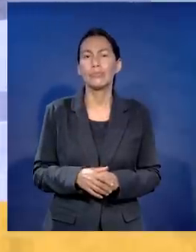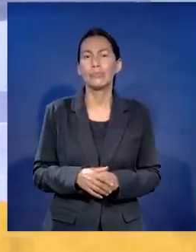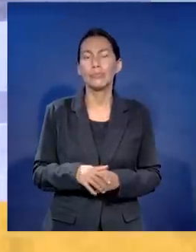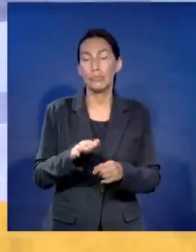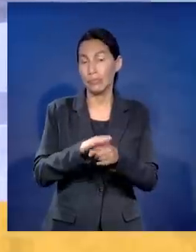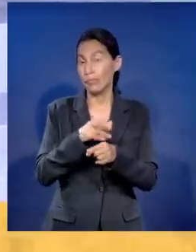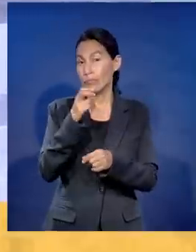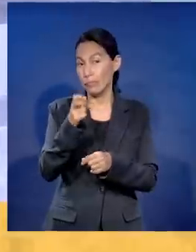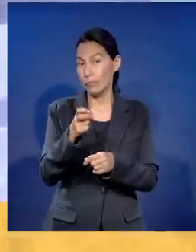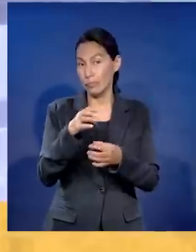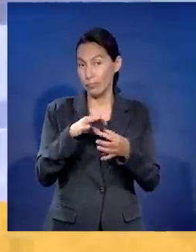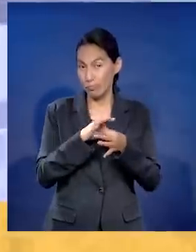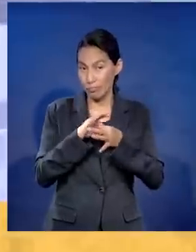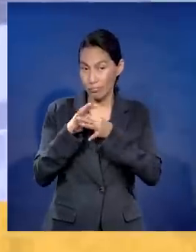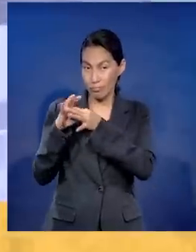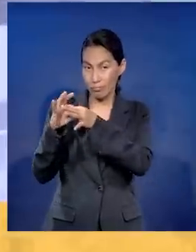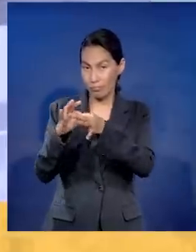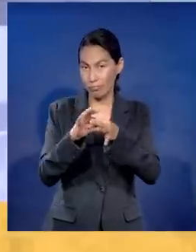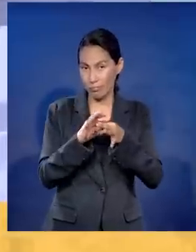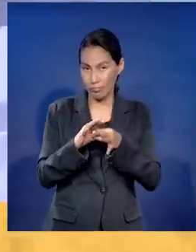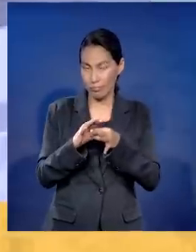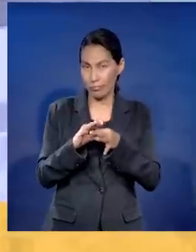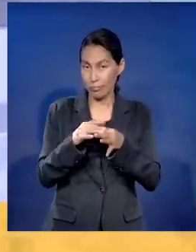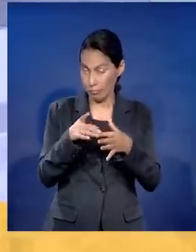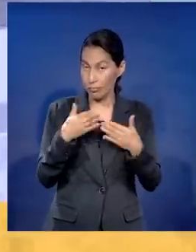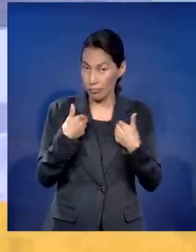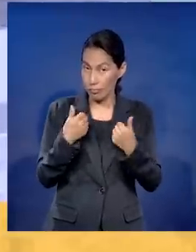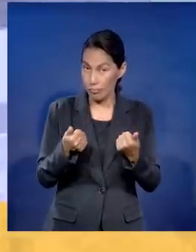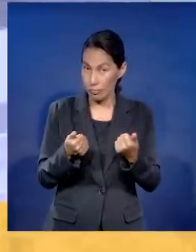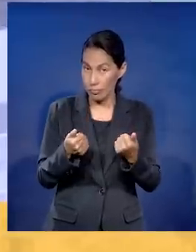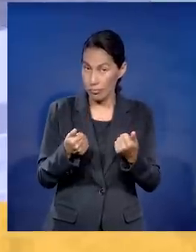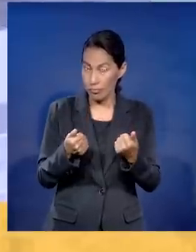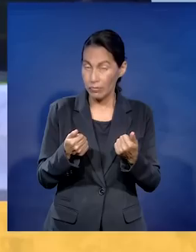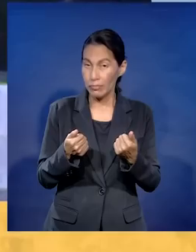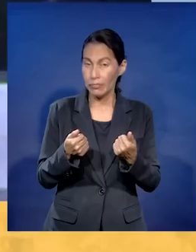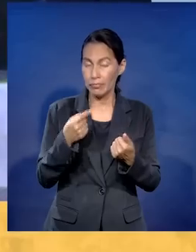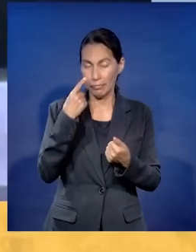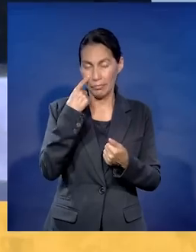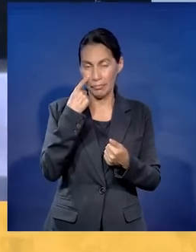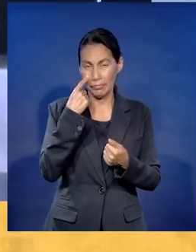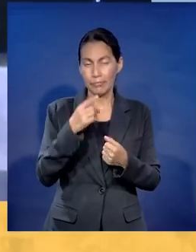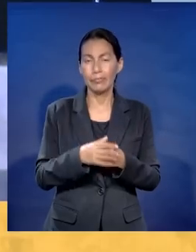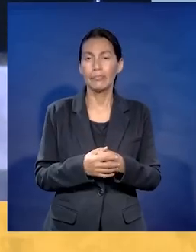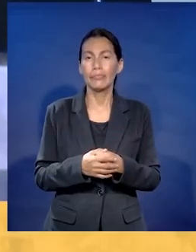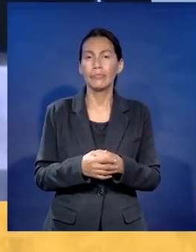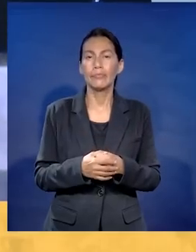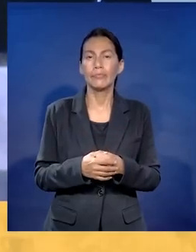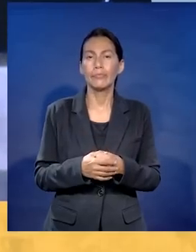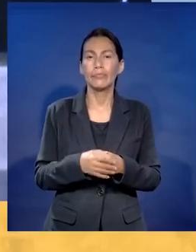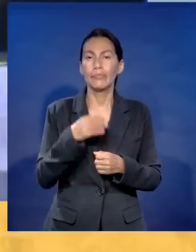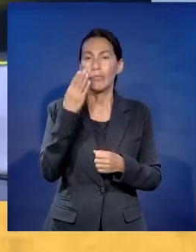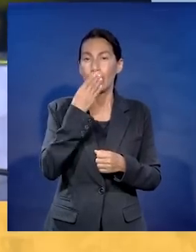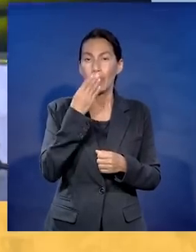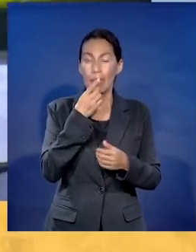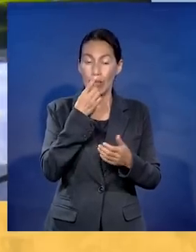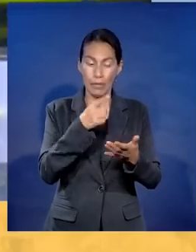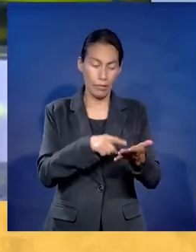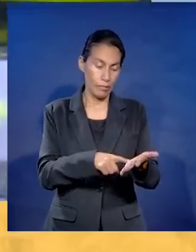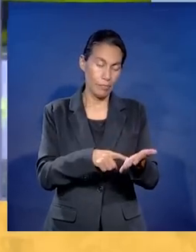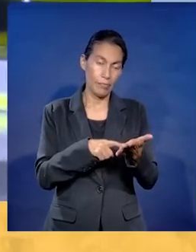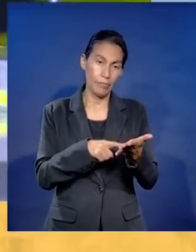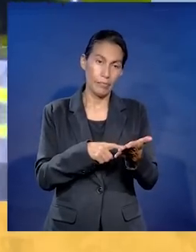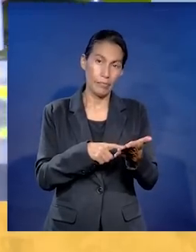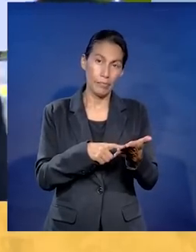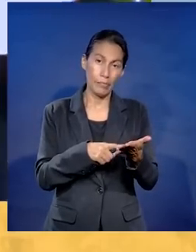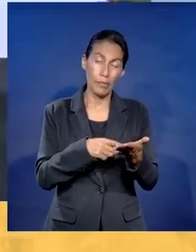reales y por eso tienen que estar sujetos estamos bien Hasta aquí mira lo que la Biblia dice hablando